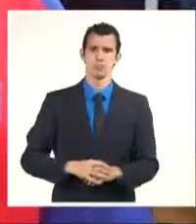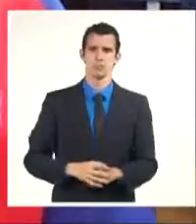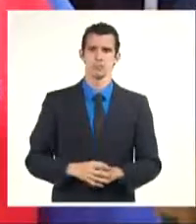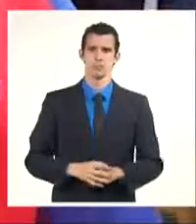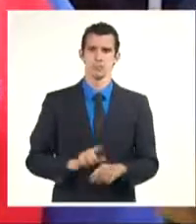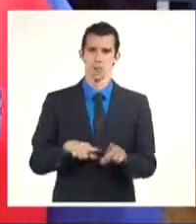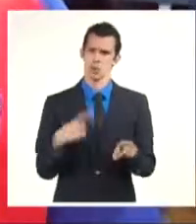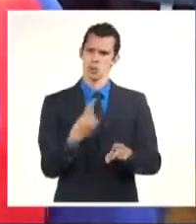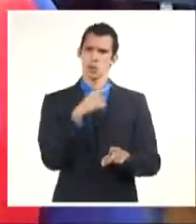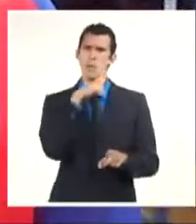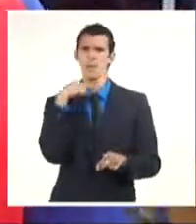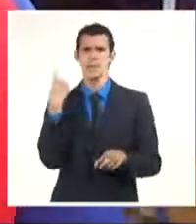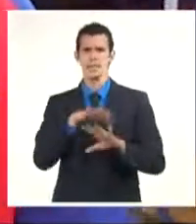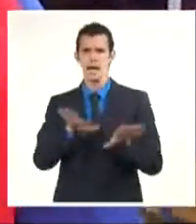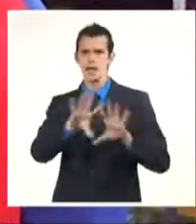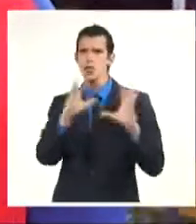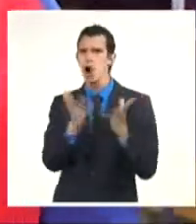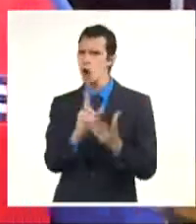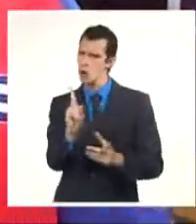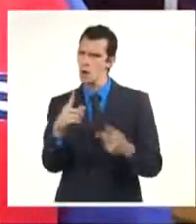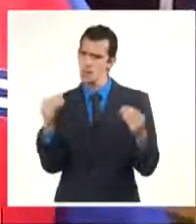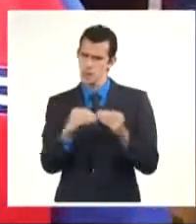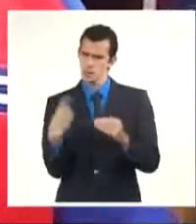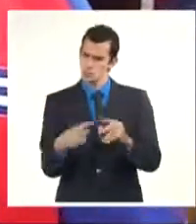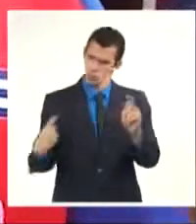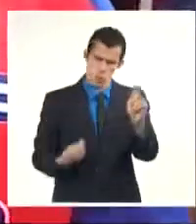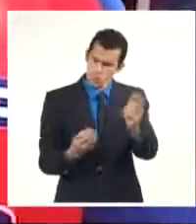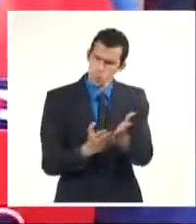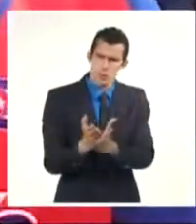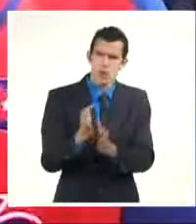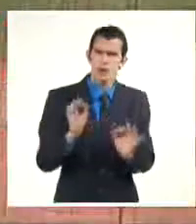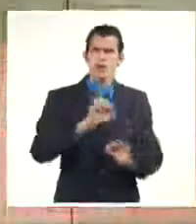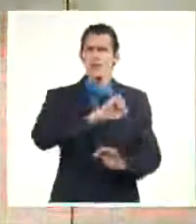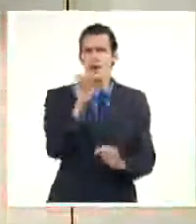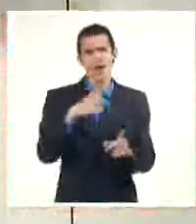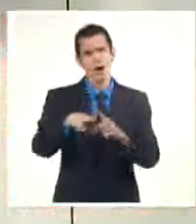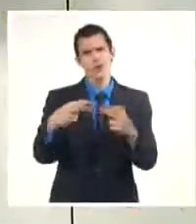perdió la guerra, hay que seguir luchando por la victoria.